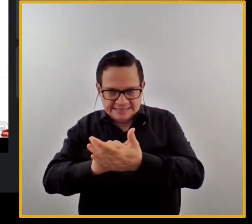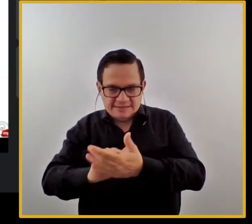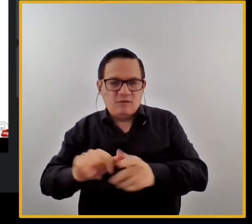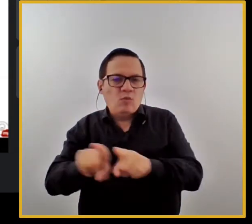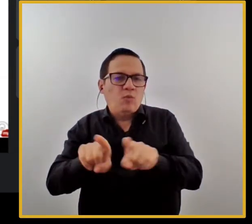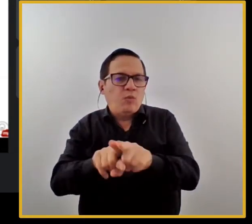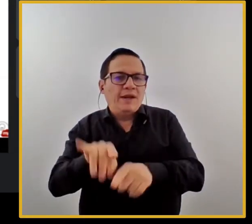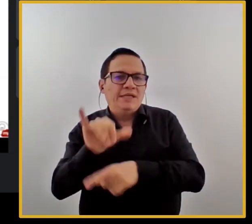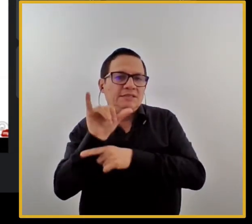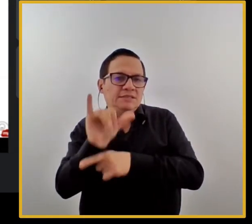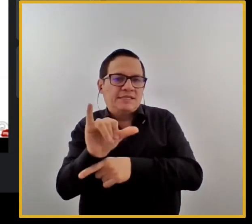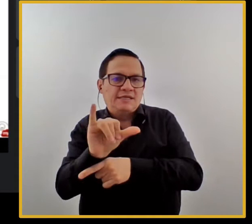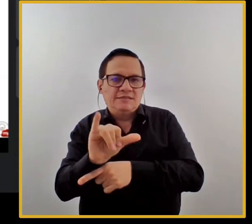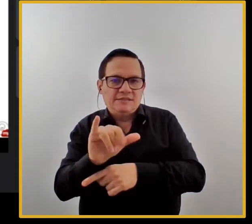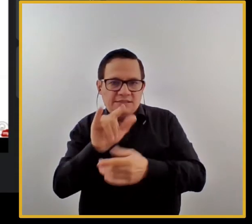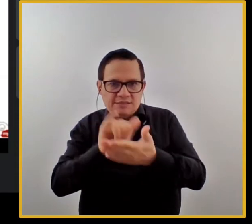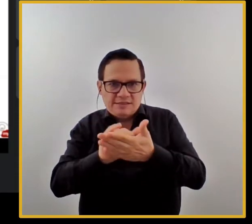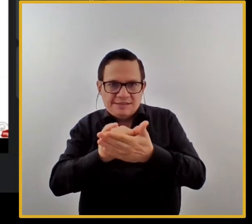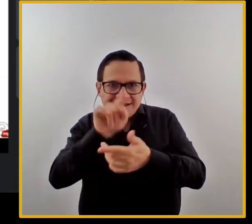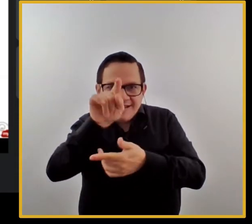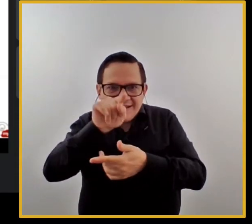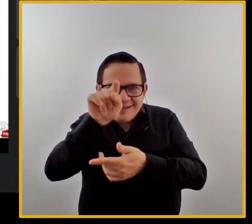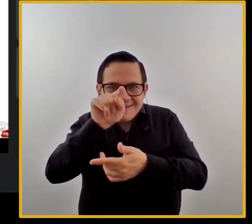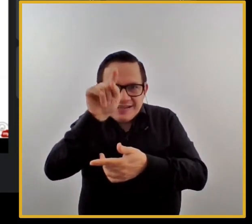¿cierto? Porque estamos acá,